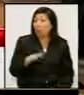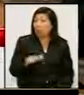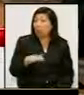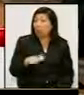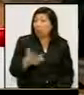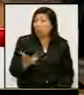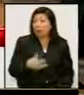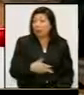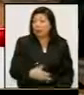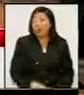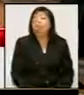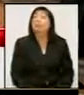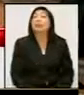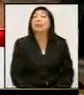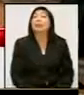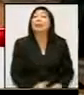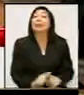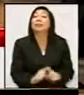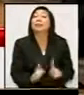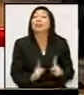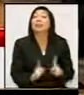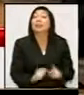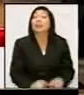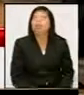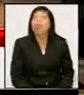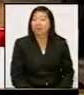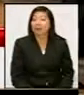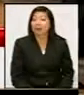y ciertamente la diferencia